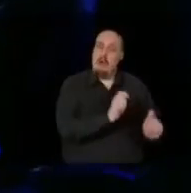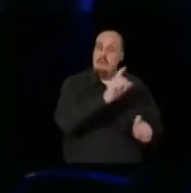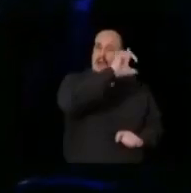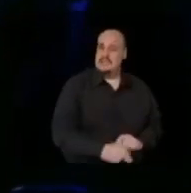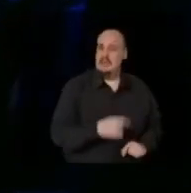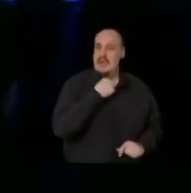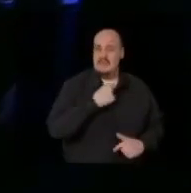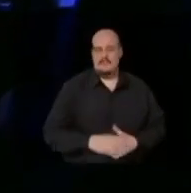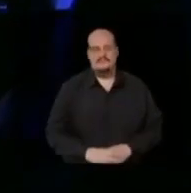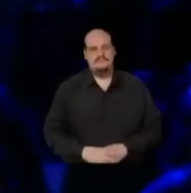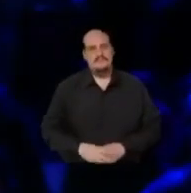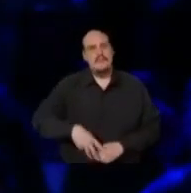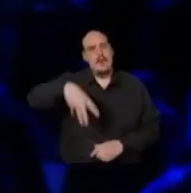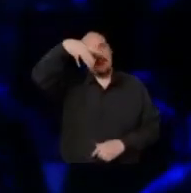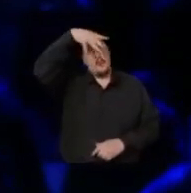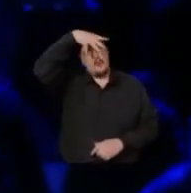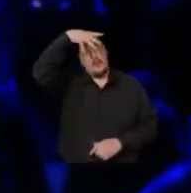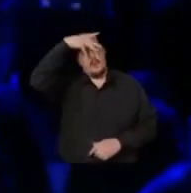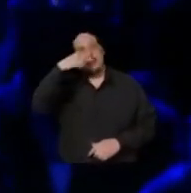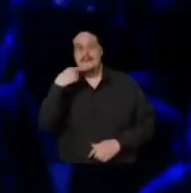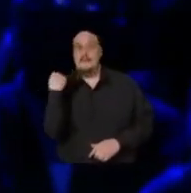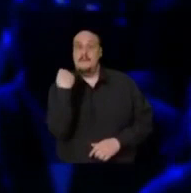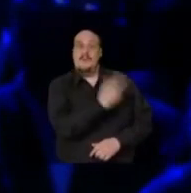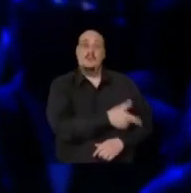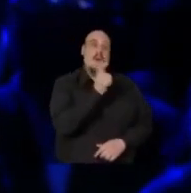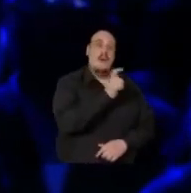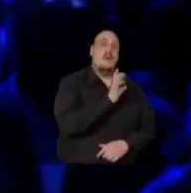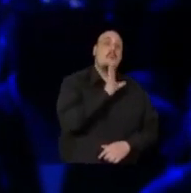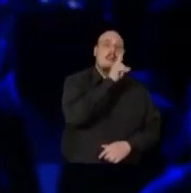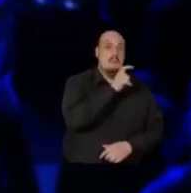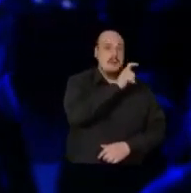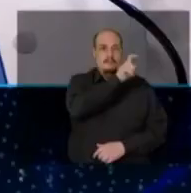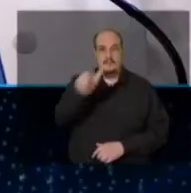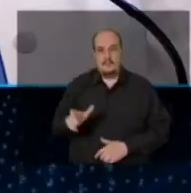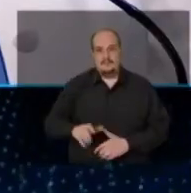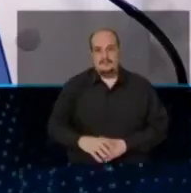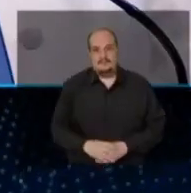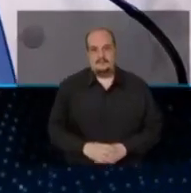bullrich le toca a usted hoy preguntar y quién va a responder es Miriam bregman